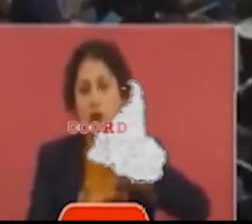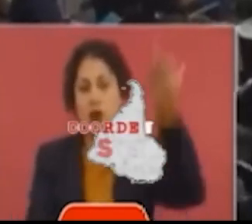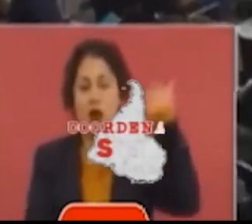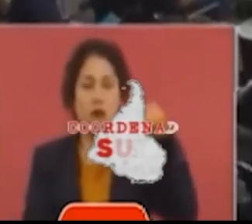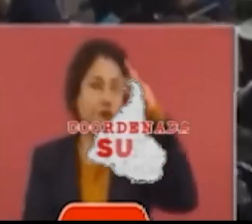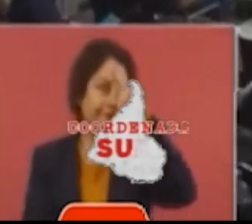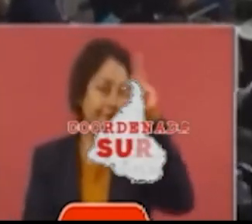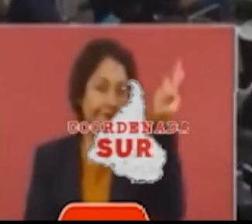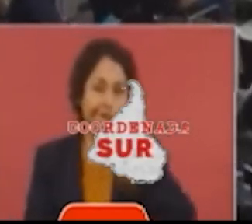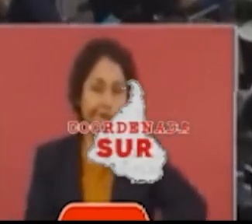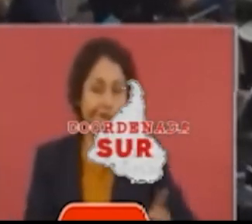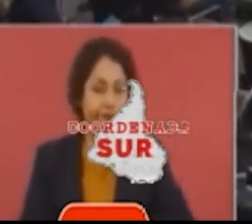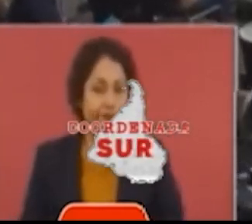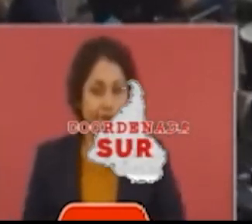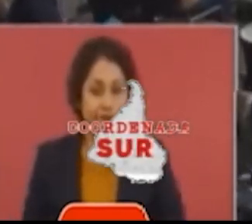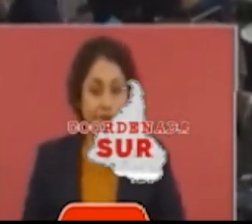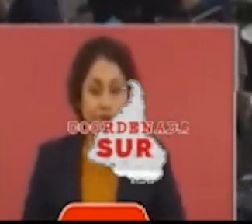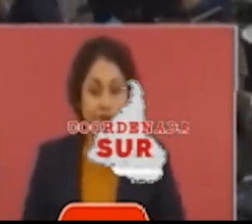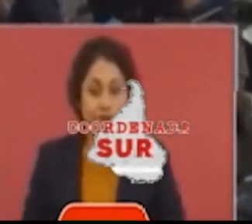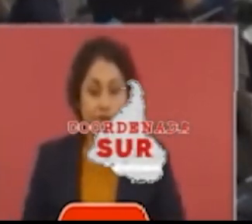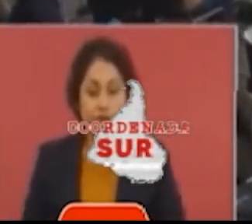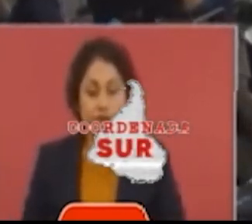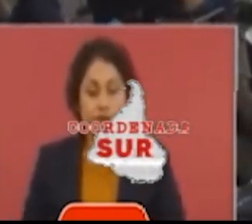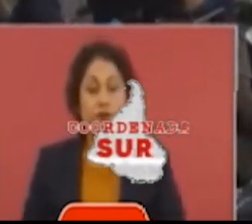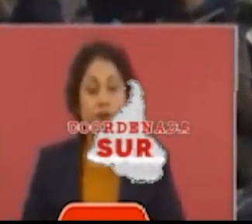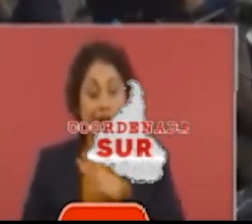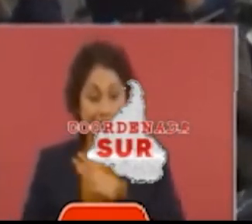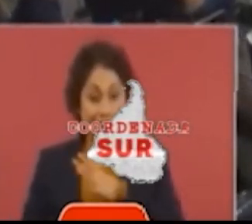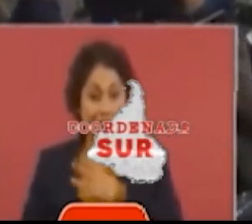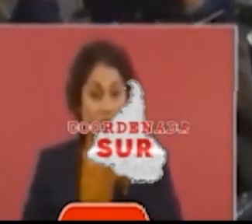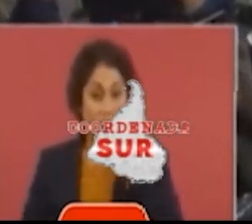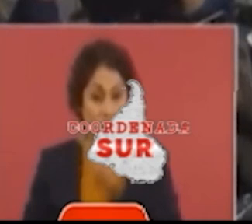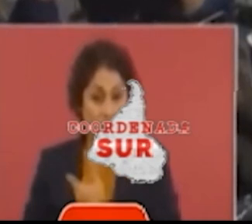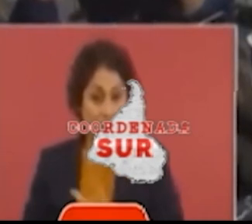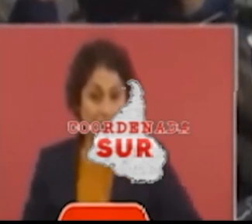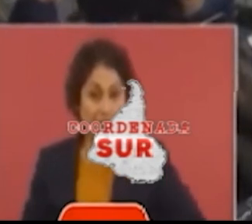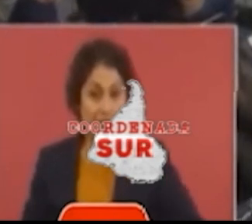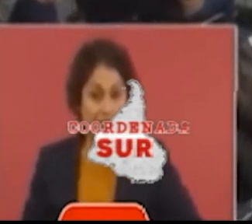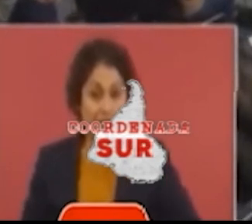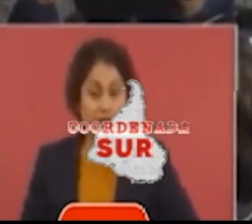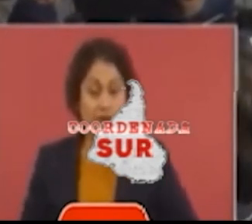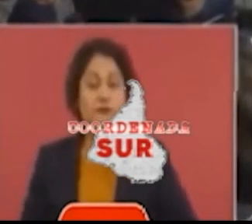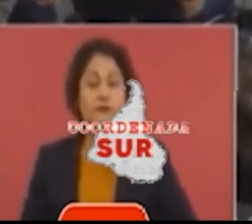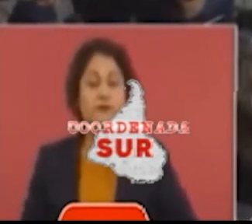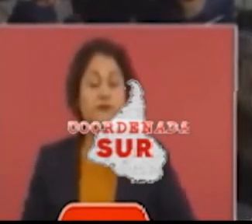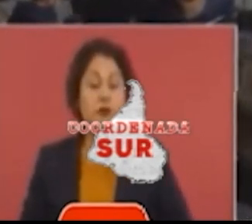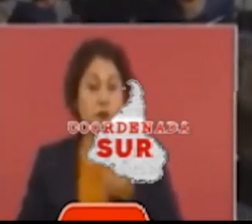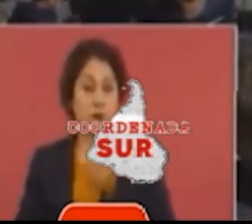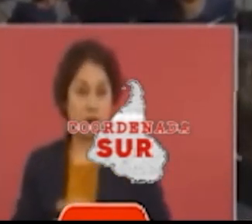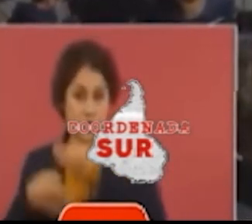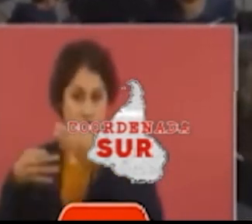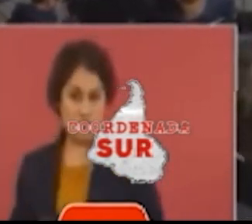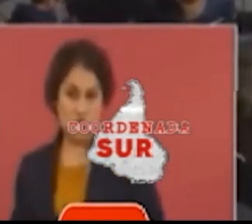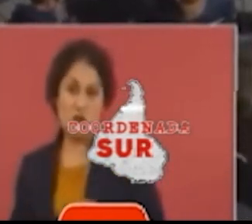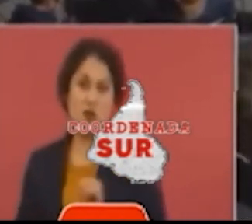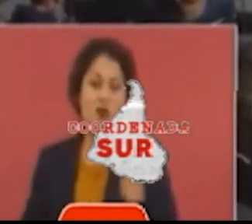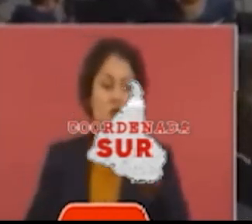Habían como dos presidentes el del Palacio y el de la Embajada.